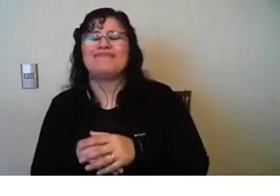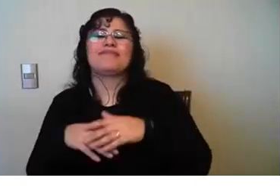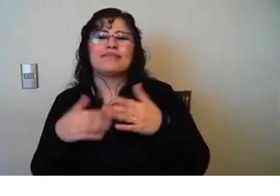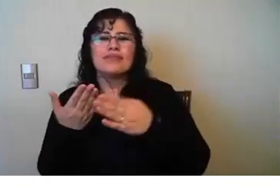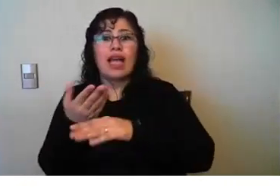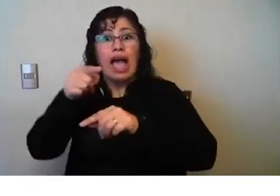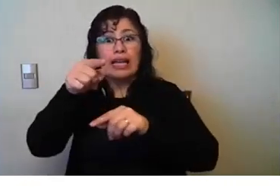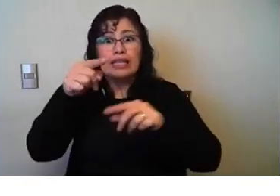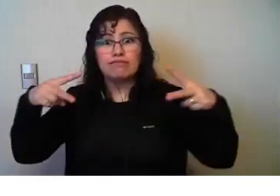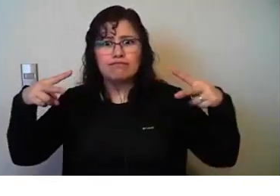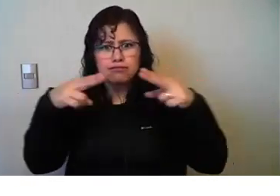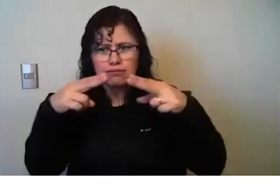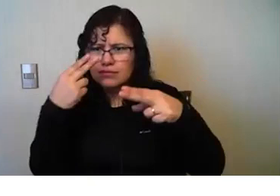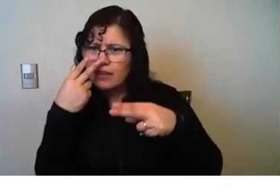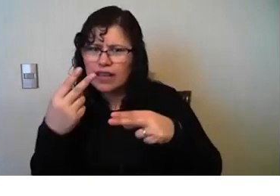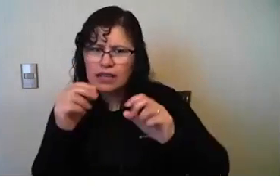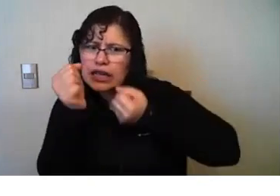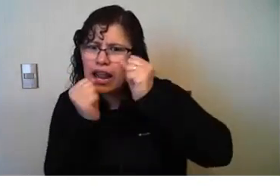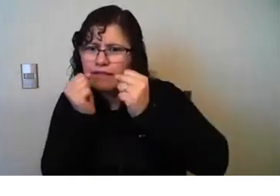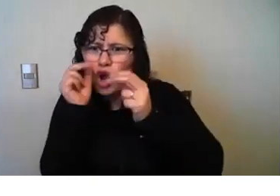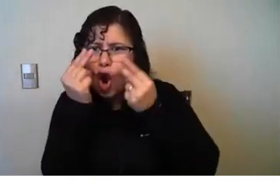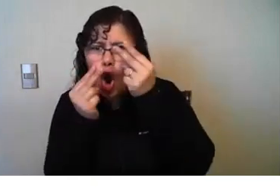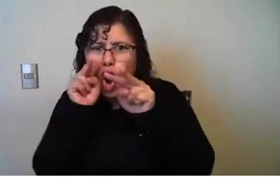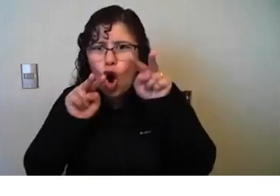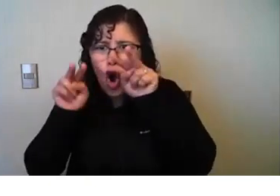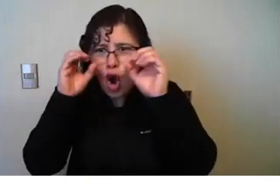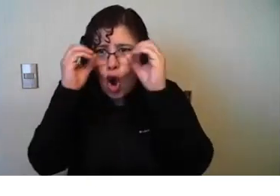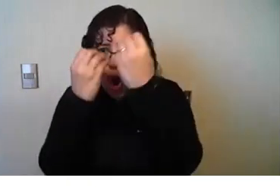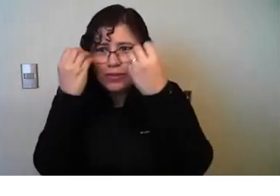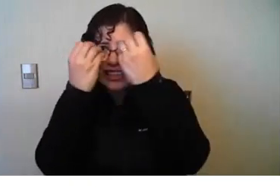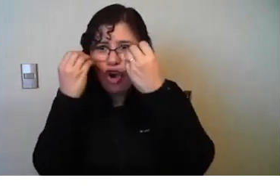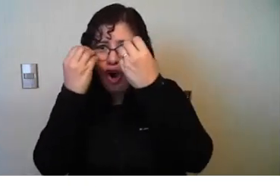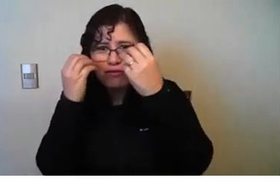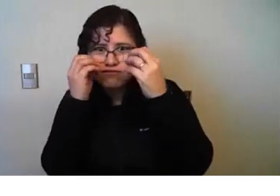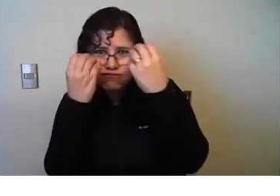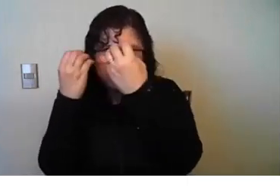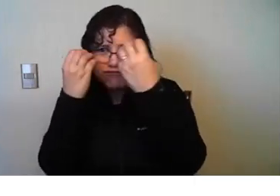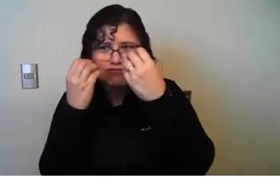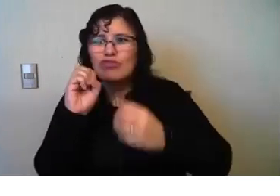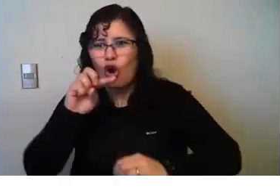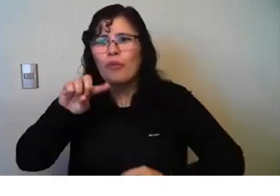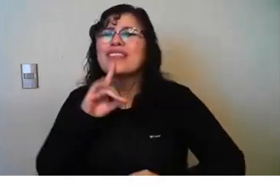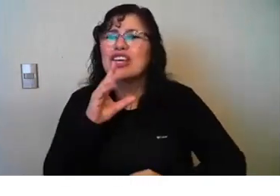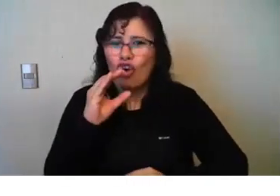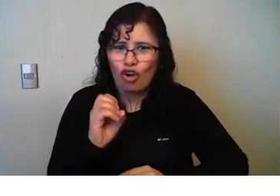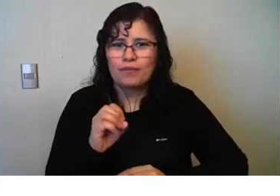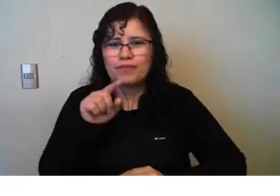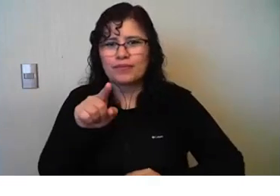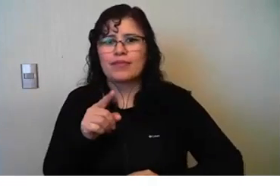nervio óptico, junto al su quiasma óptico y su tracto óptico. Todo esto forma